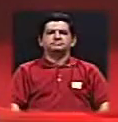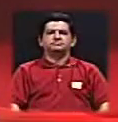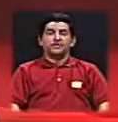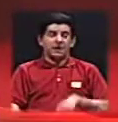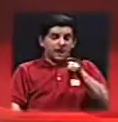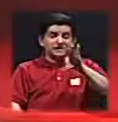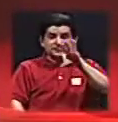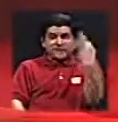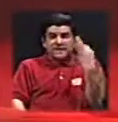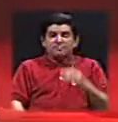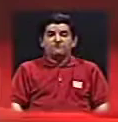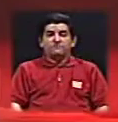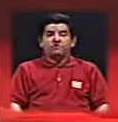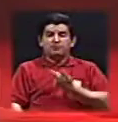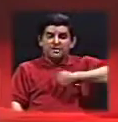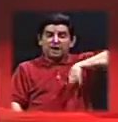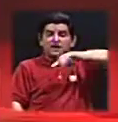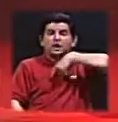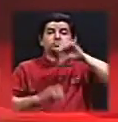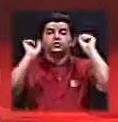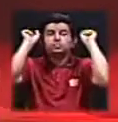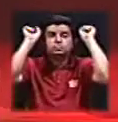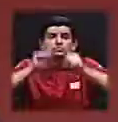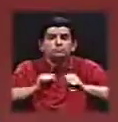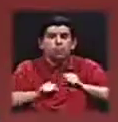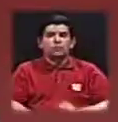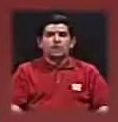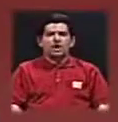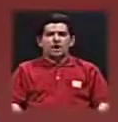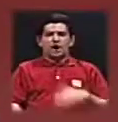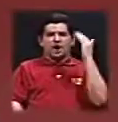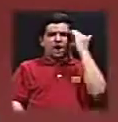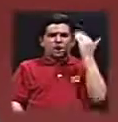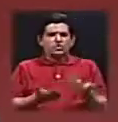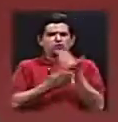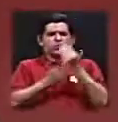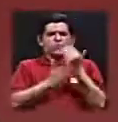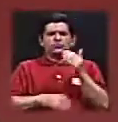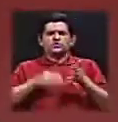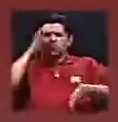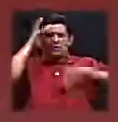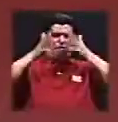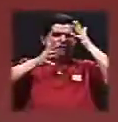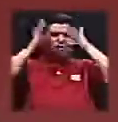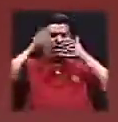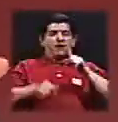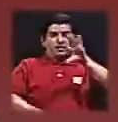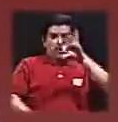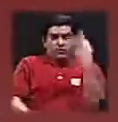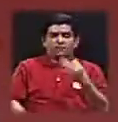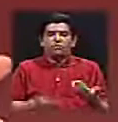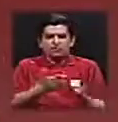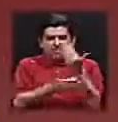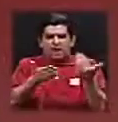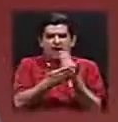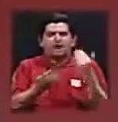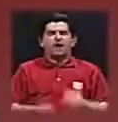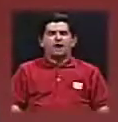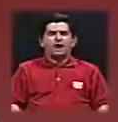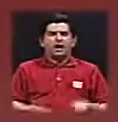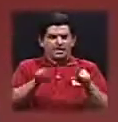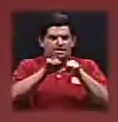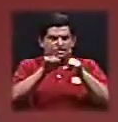Es la forma a través de la cual nosotros podemos crear conocimiento nuevo, y creando conocimiento nuevo de alguna manera renovamos y